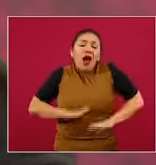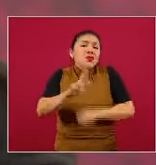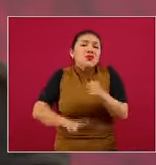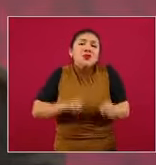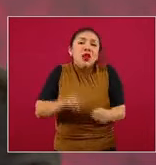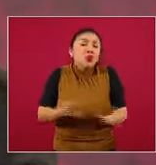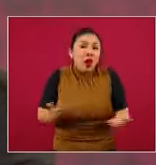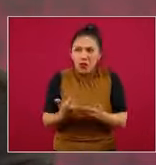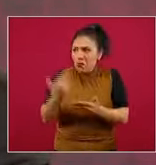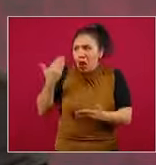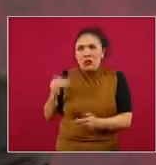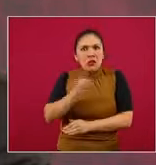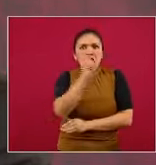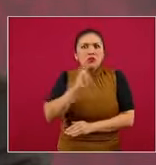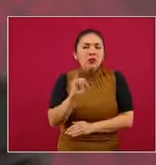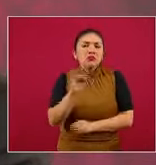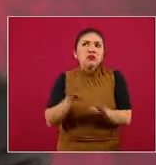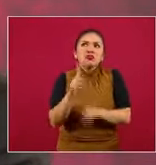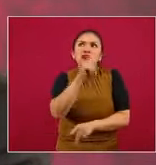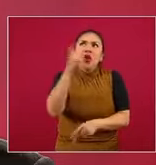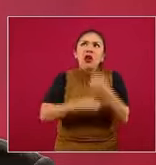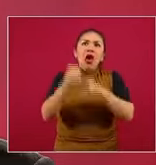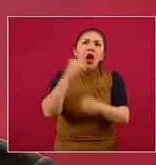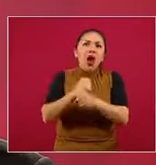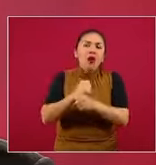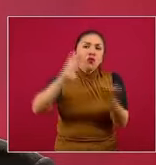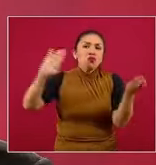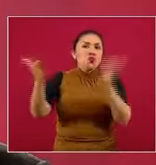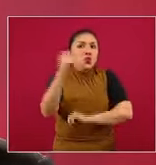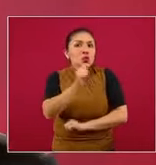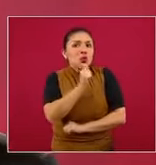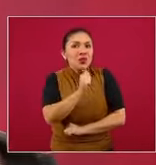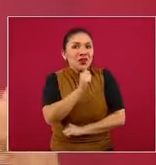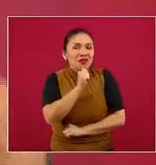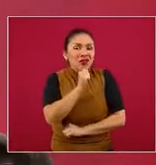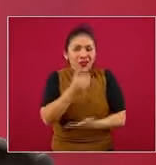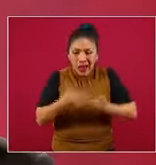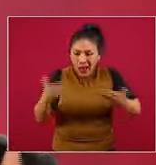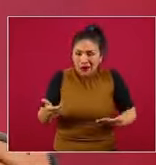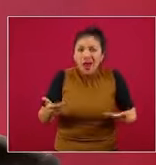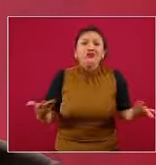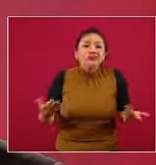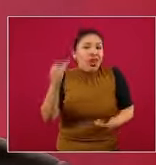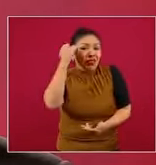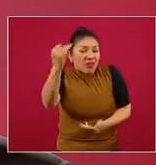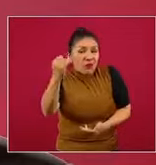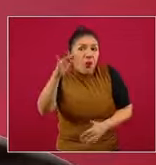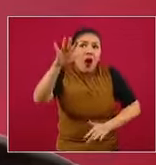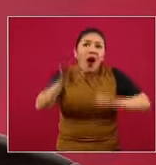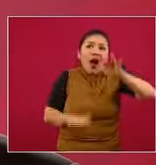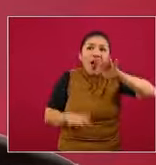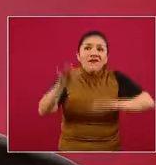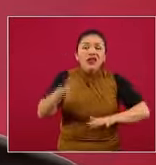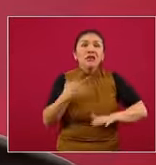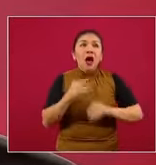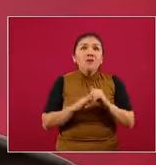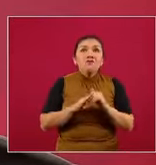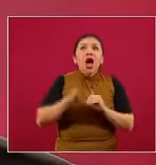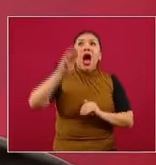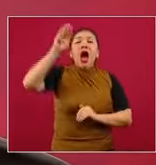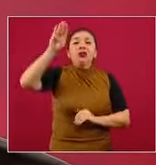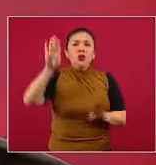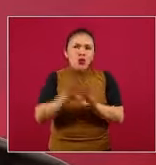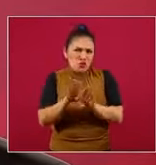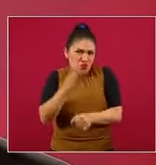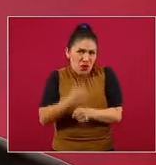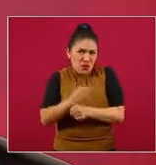que no se había presentado en 100 años en el mundo entero. Entonces, por periodos tendremos exacerbaciones, como acaba